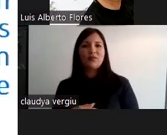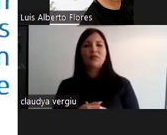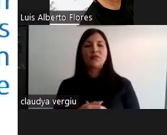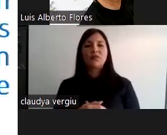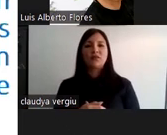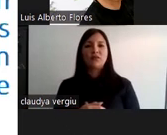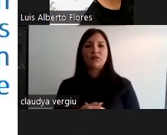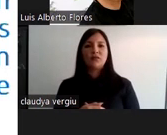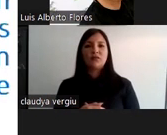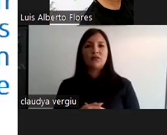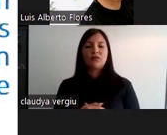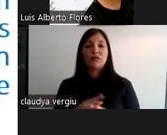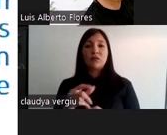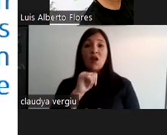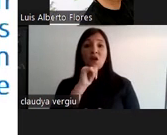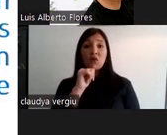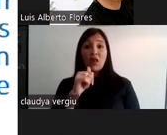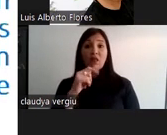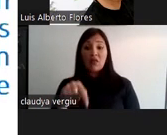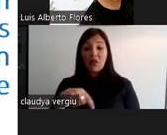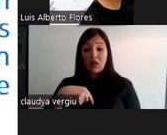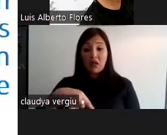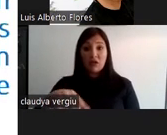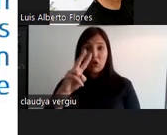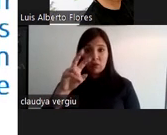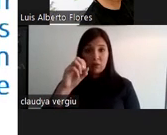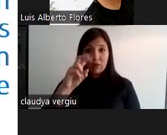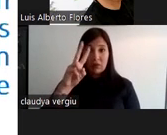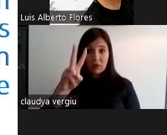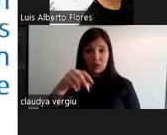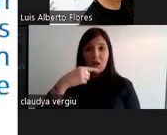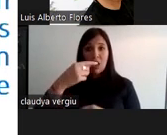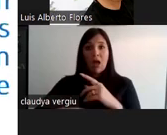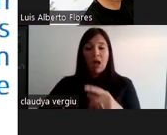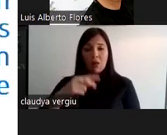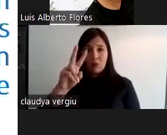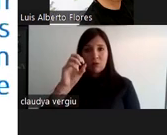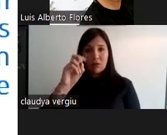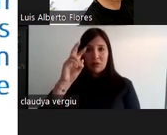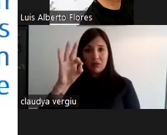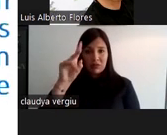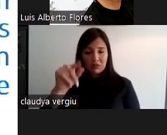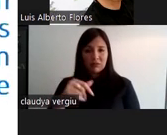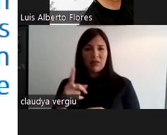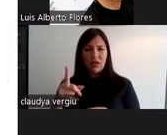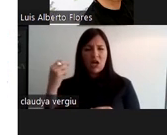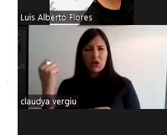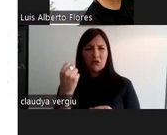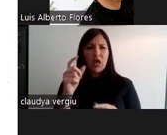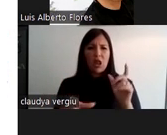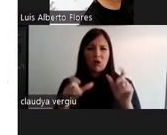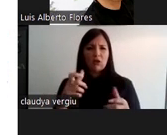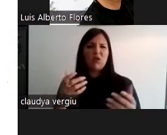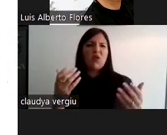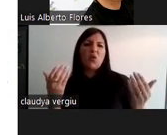para lo que falta de dos y principios de 2023 se reforesarían algunos temas tales